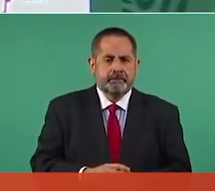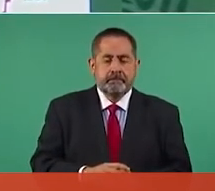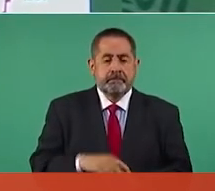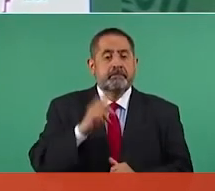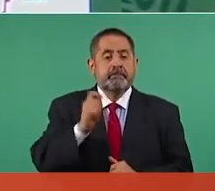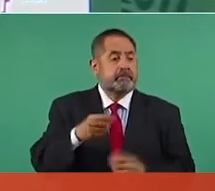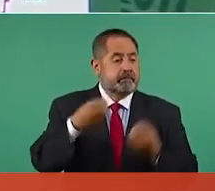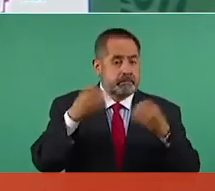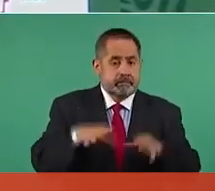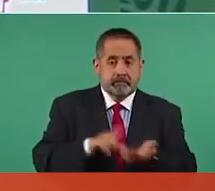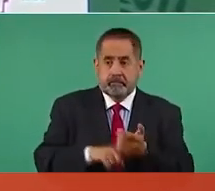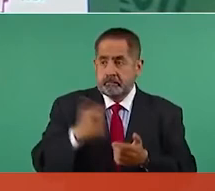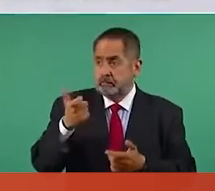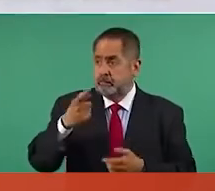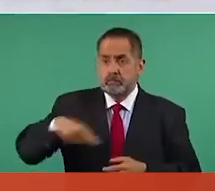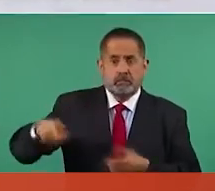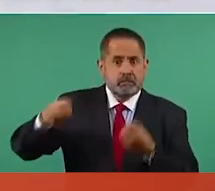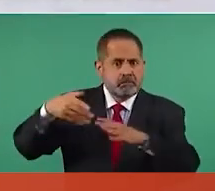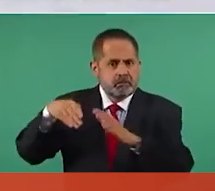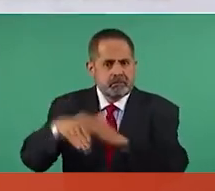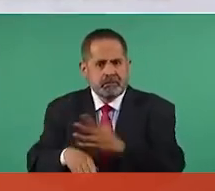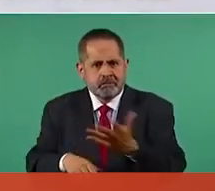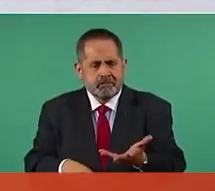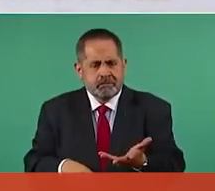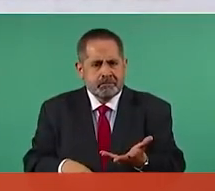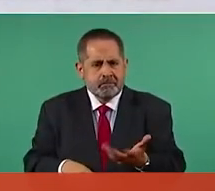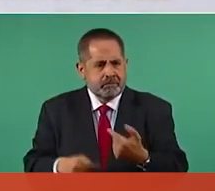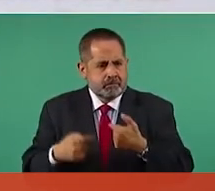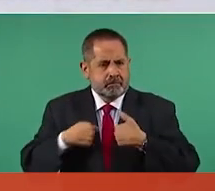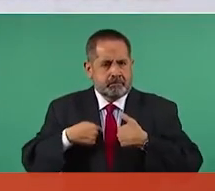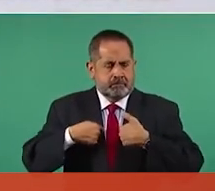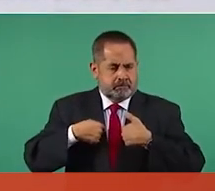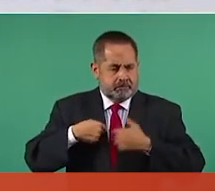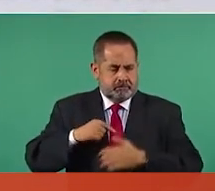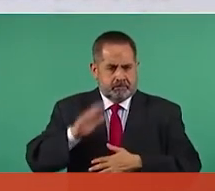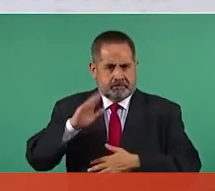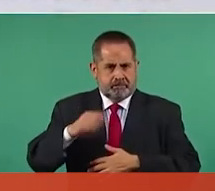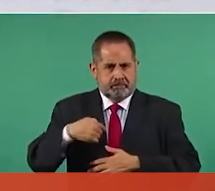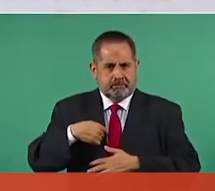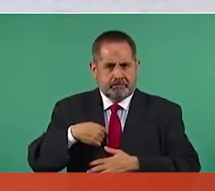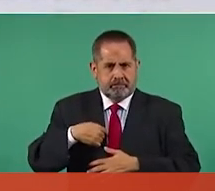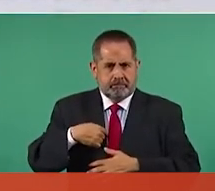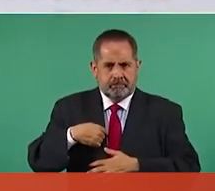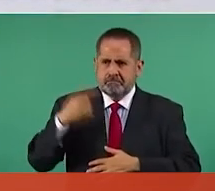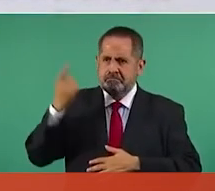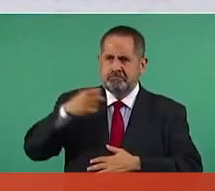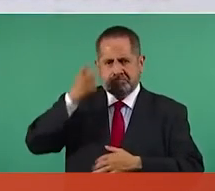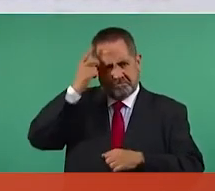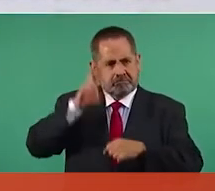además de afectar la economía popular, pues me está dejando a mí como demagogo,